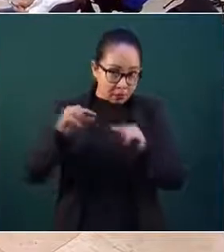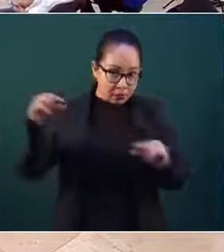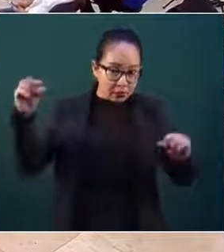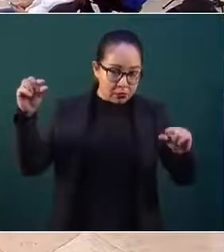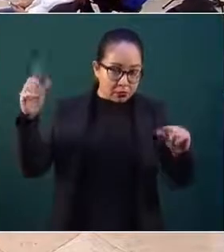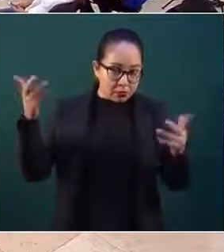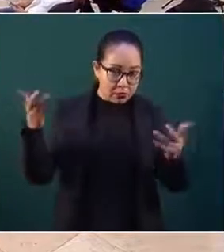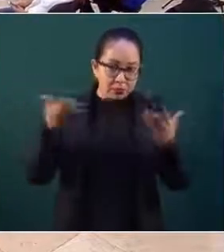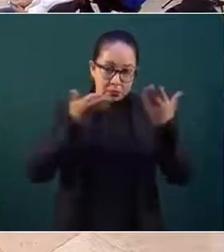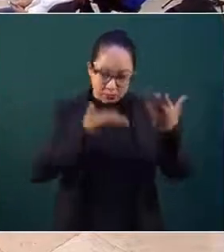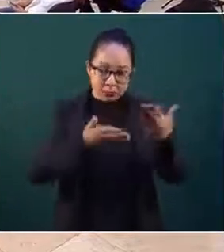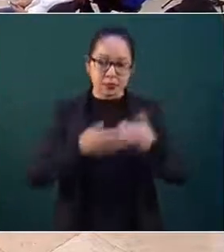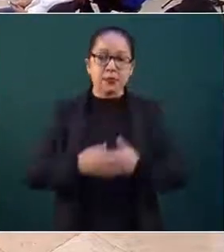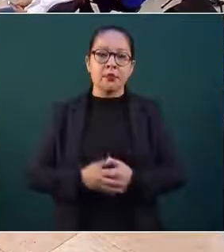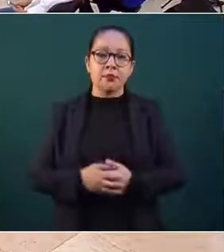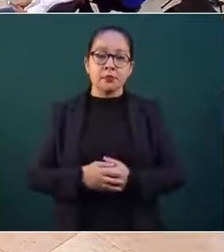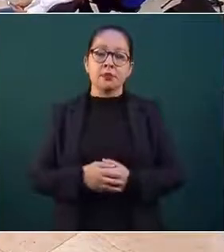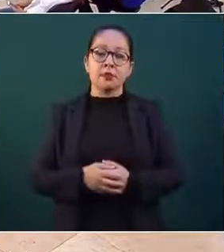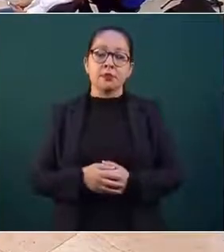Adelante.